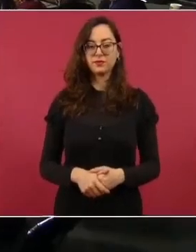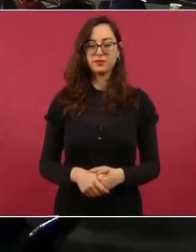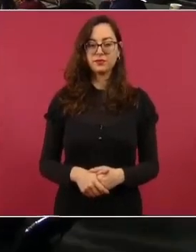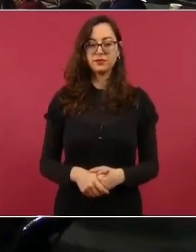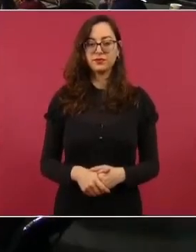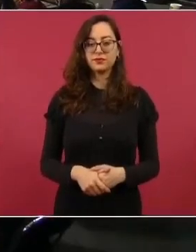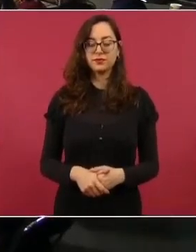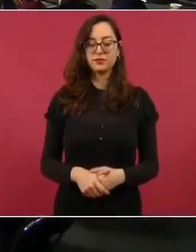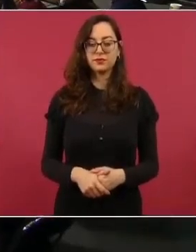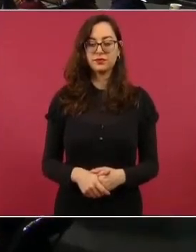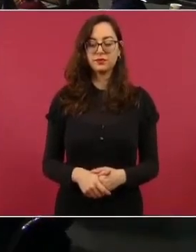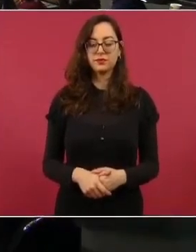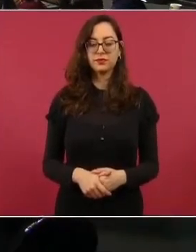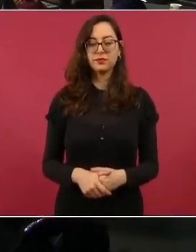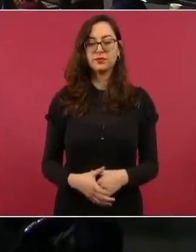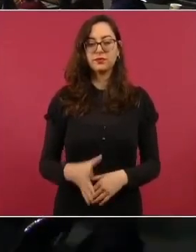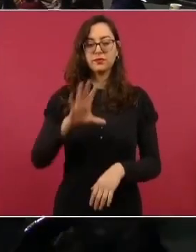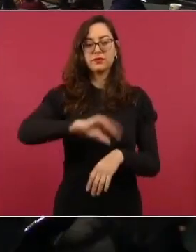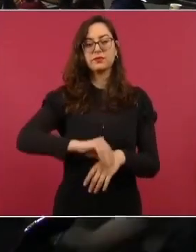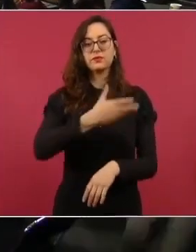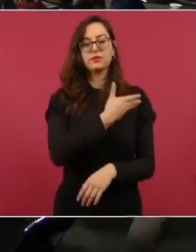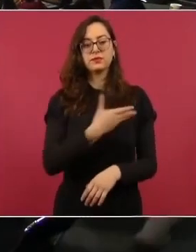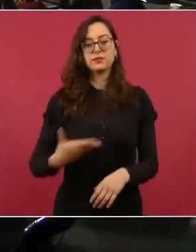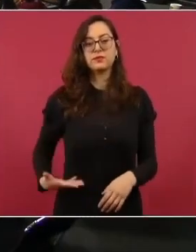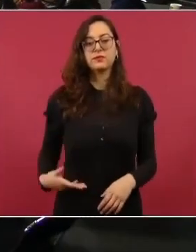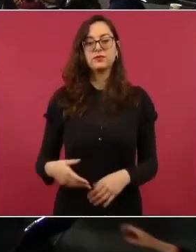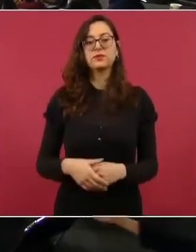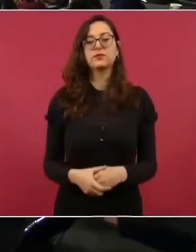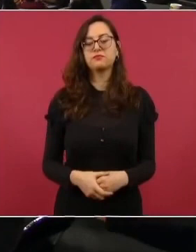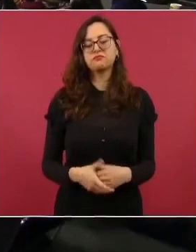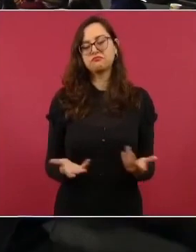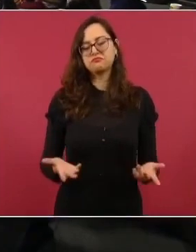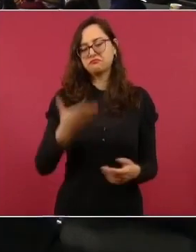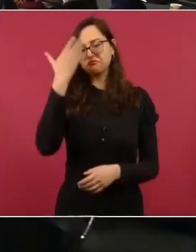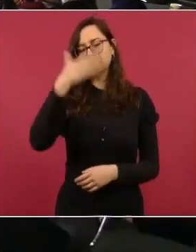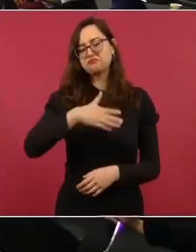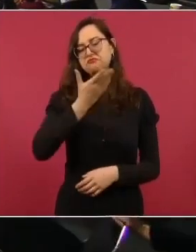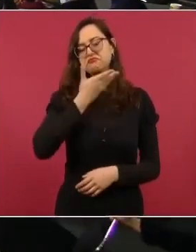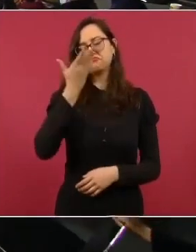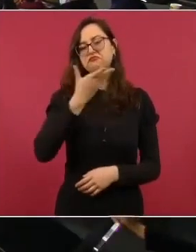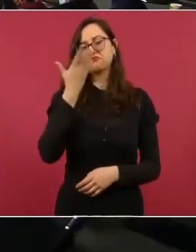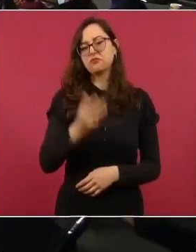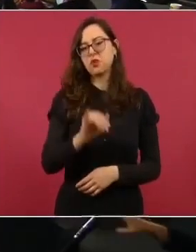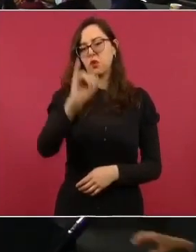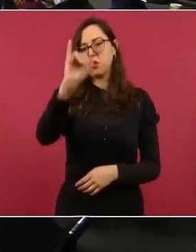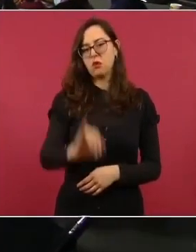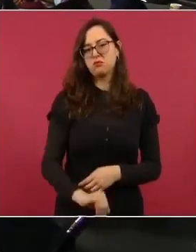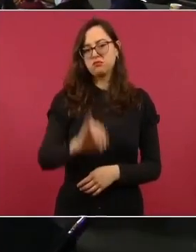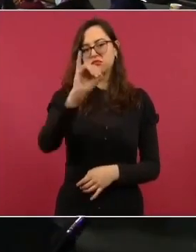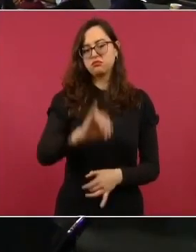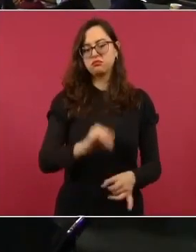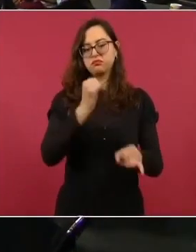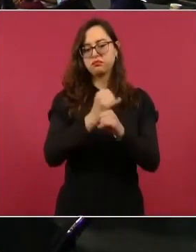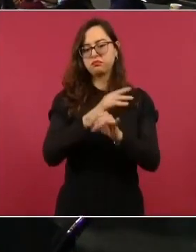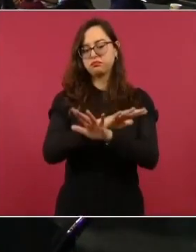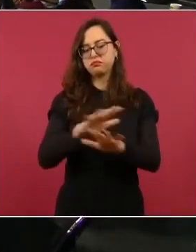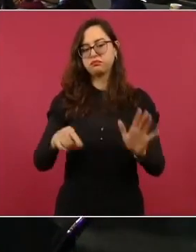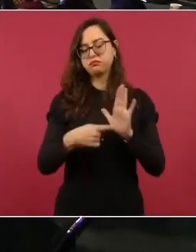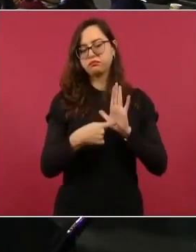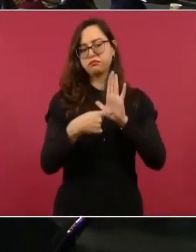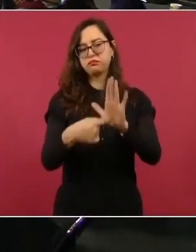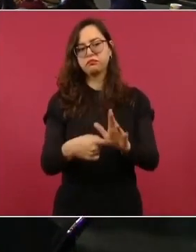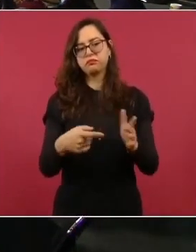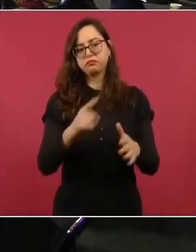Con su permiso, señor presidente, como cada jueves se presenta el informe Cero Impunidad No Hay Crimen Sin Castigo,